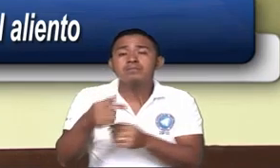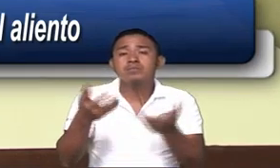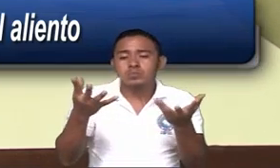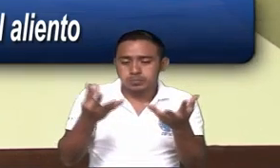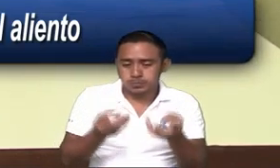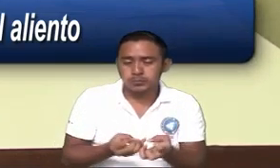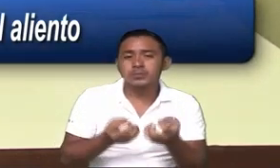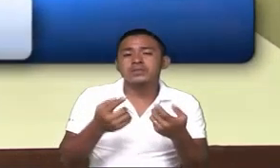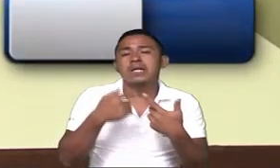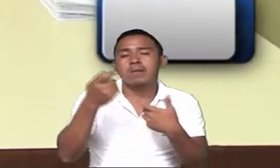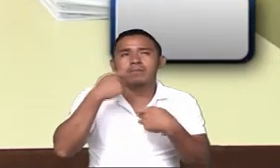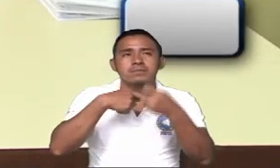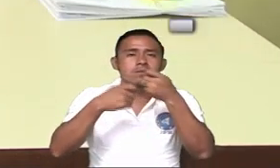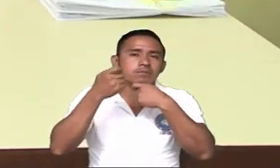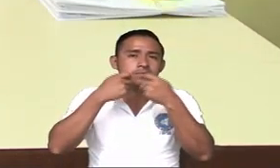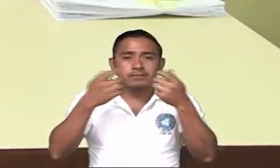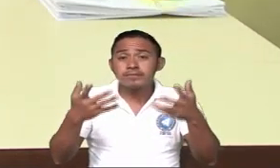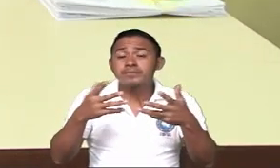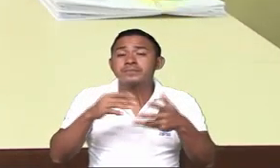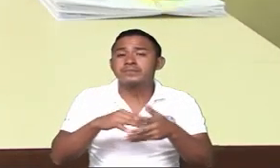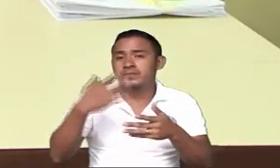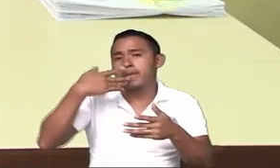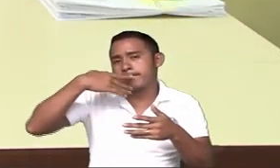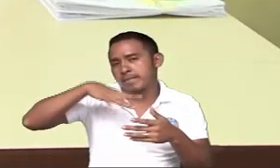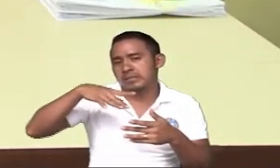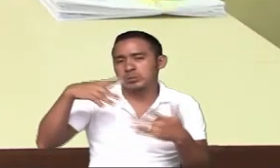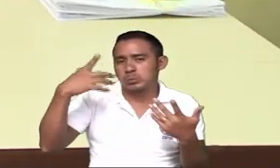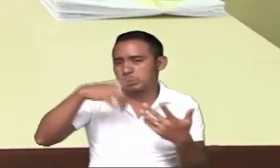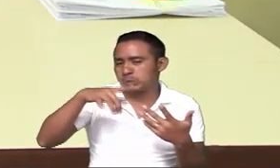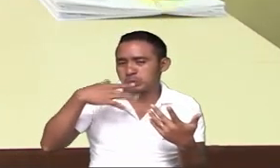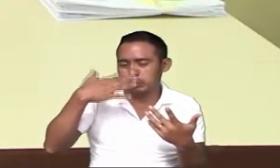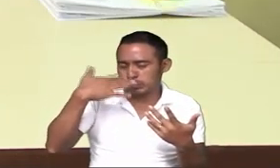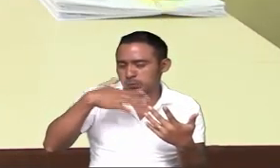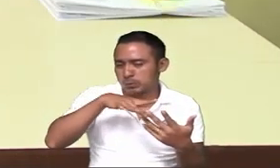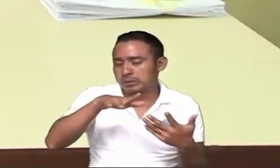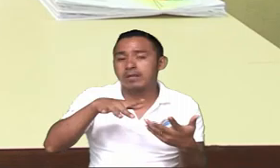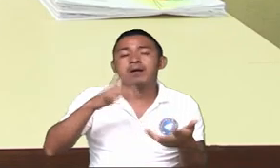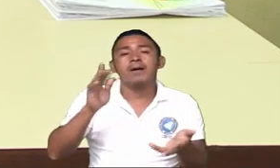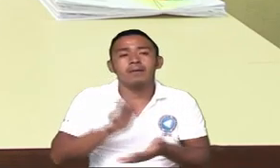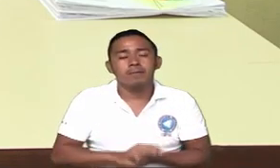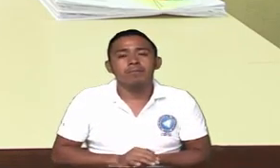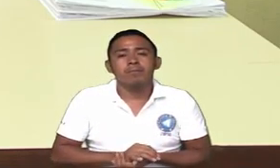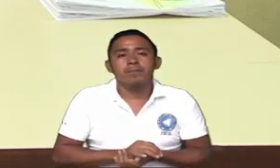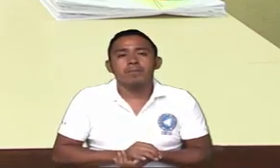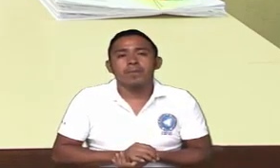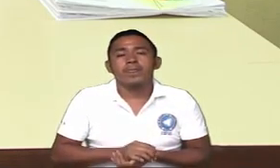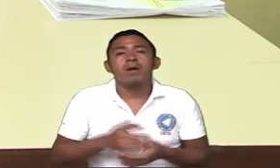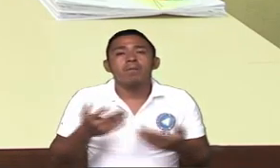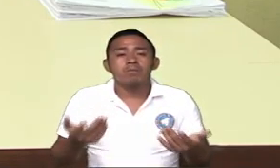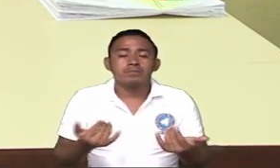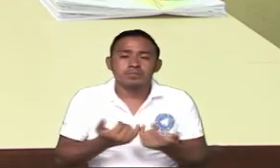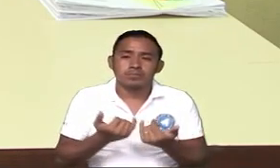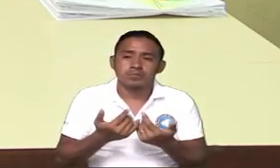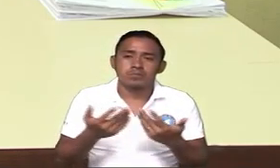aminoácidos y esto provoca un mal aliento. Y también tiene que ver en los malos hábitos